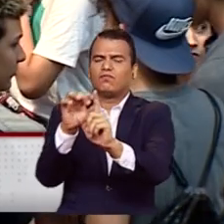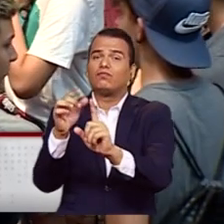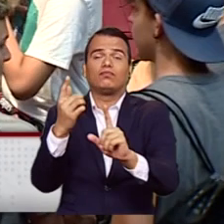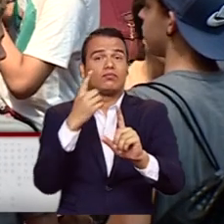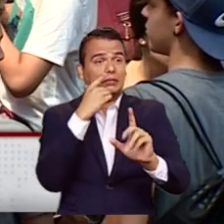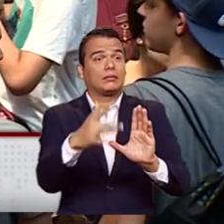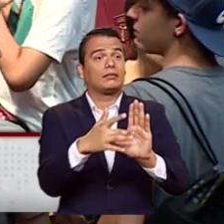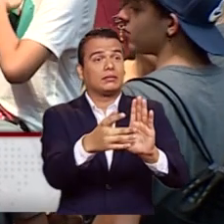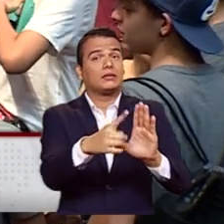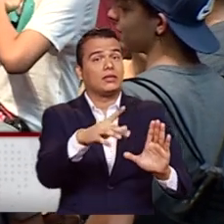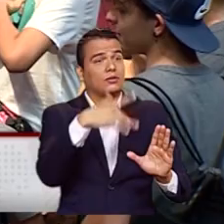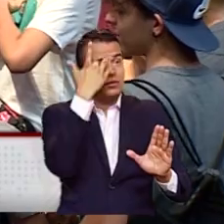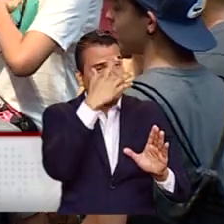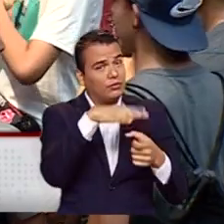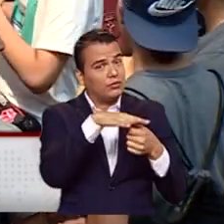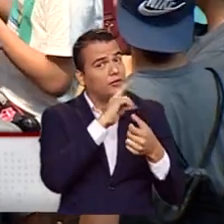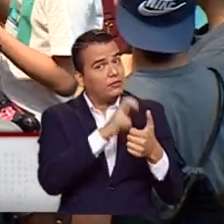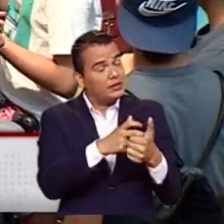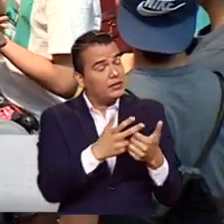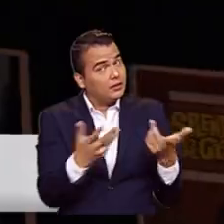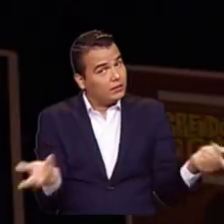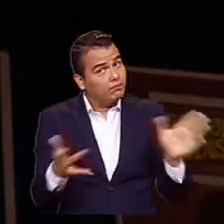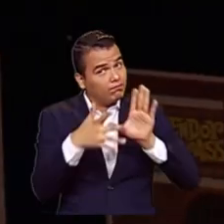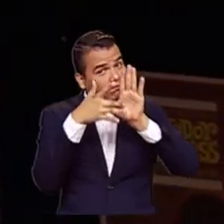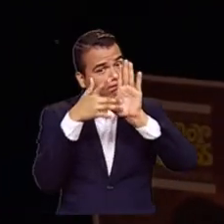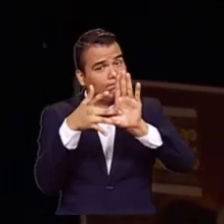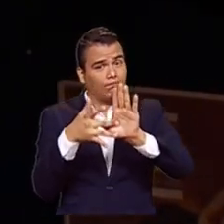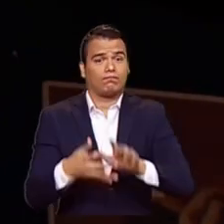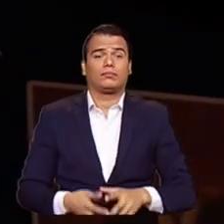y representar la cruda realidad que enfrenta un afrolatino en el mundo del cine.